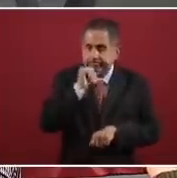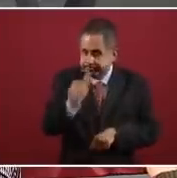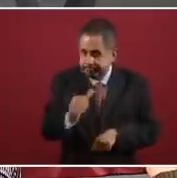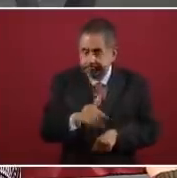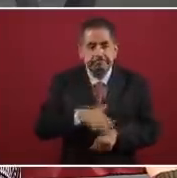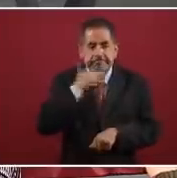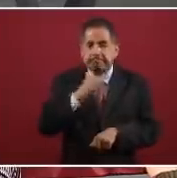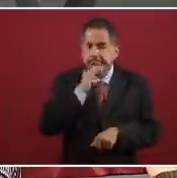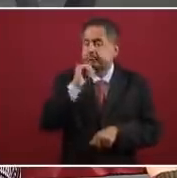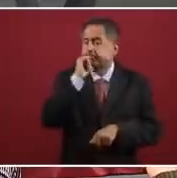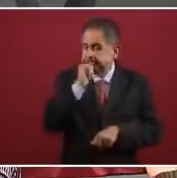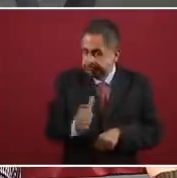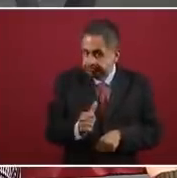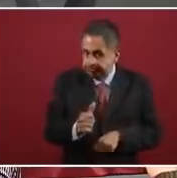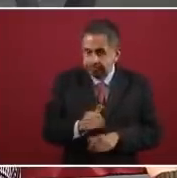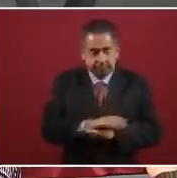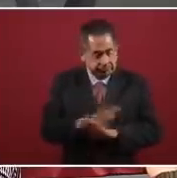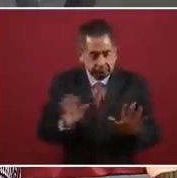Y aunque